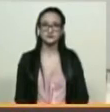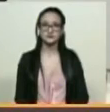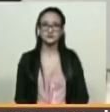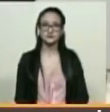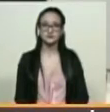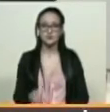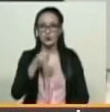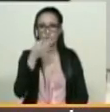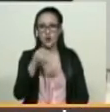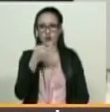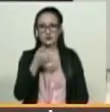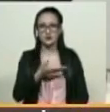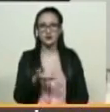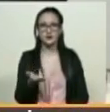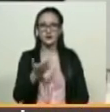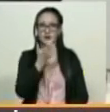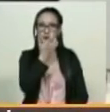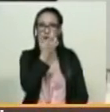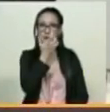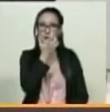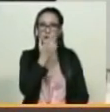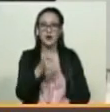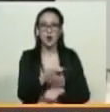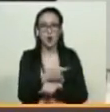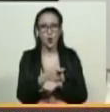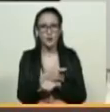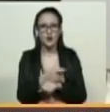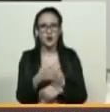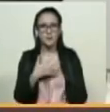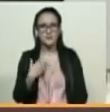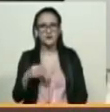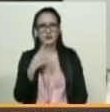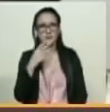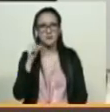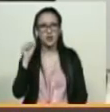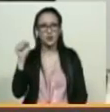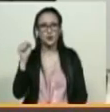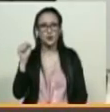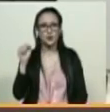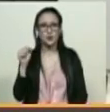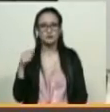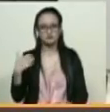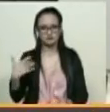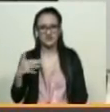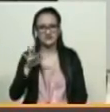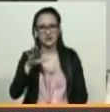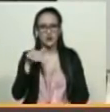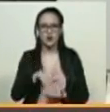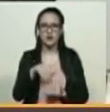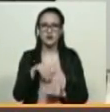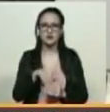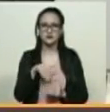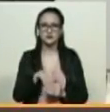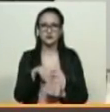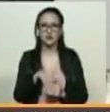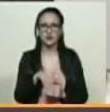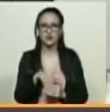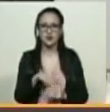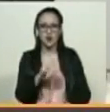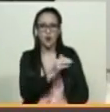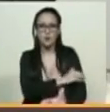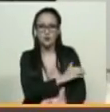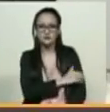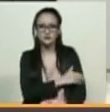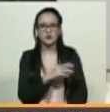Buenas tardes. Durante el gobierno del presidente Maduro se han realizado 5 elecciones. La oposición solo